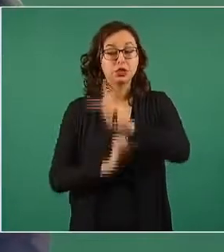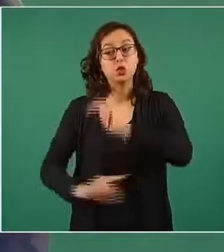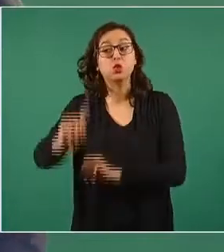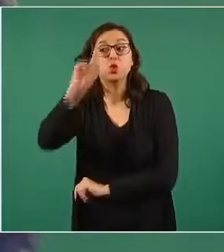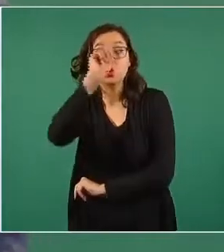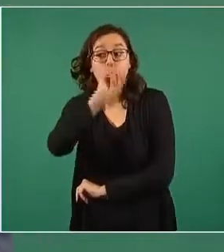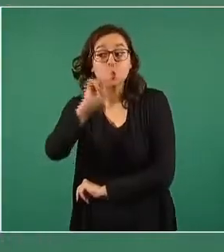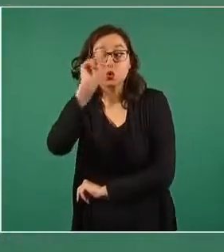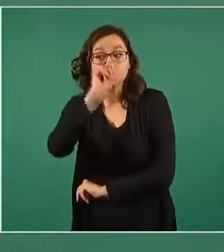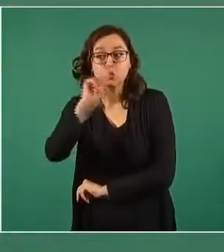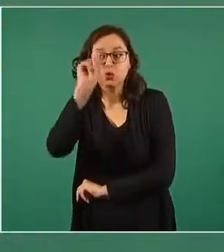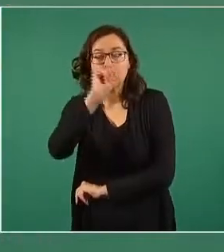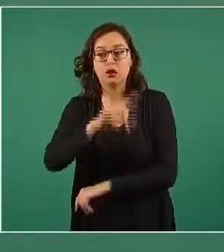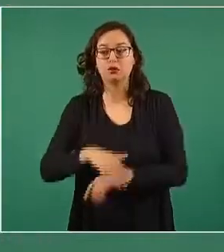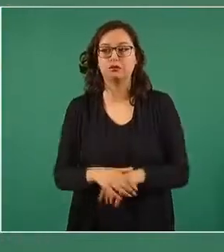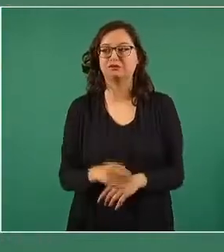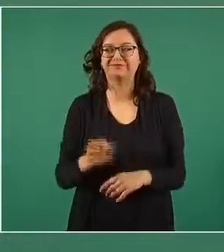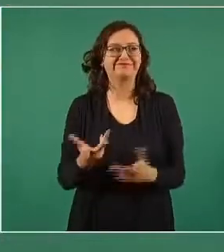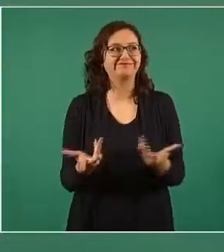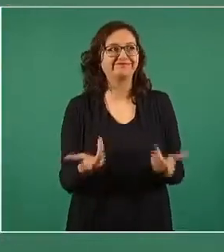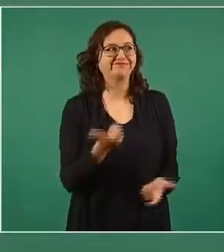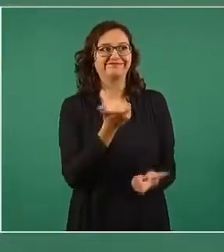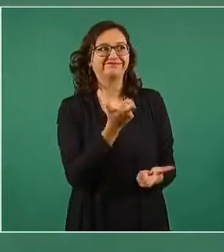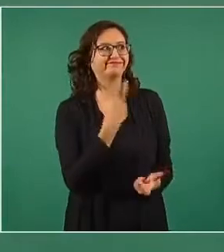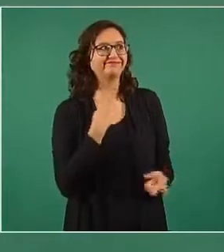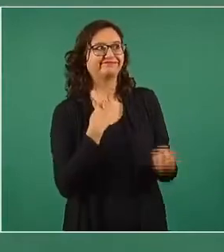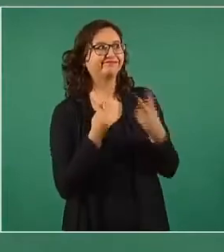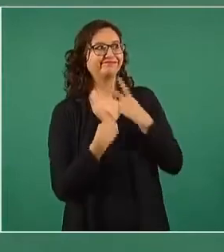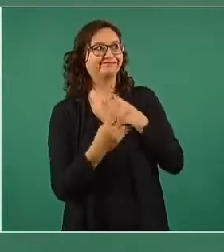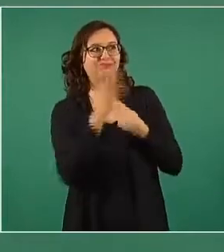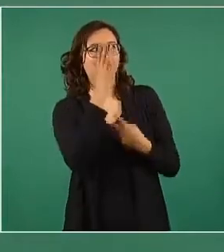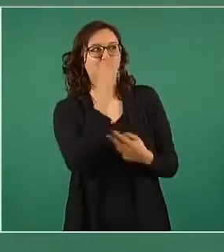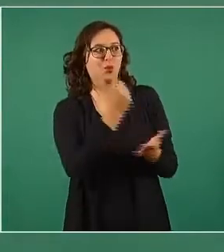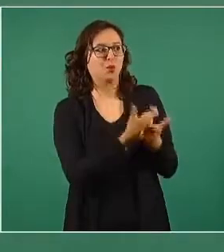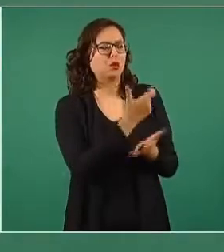más allá de la capacidad de pago de Argentina.